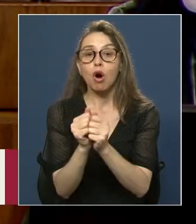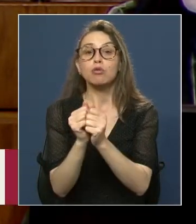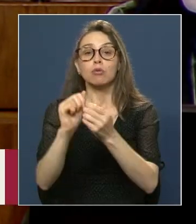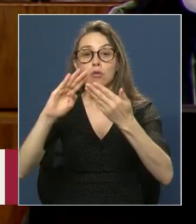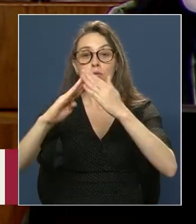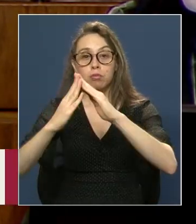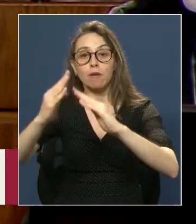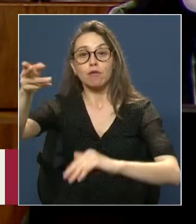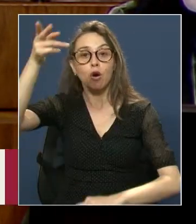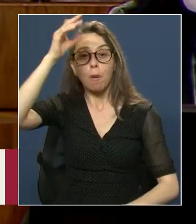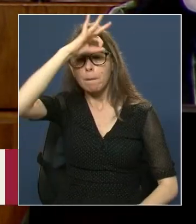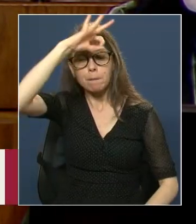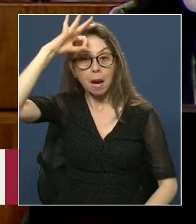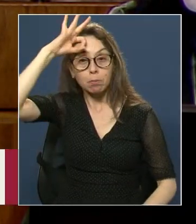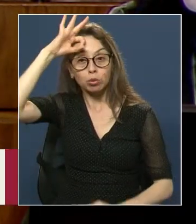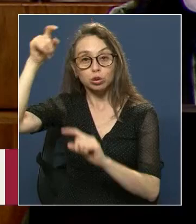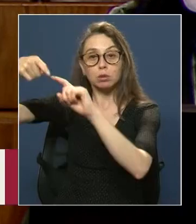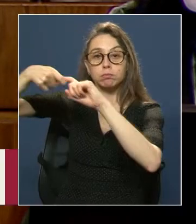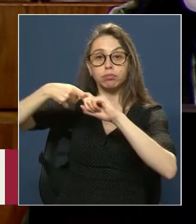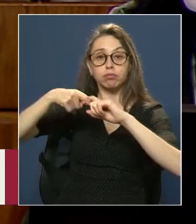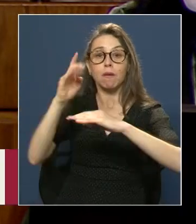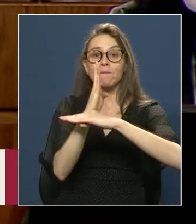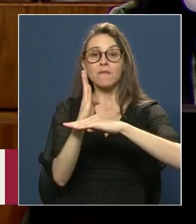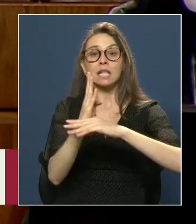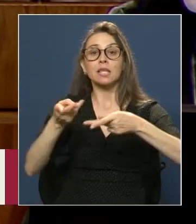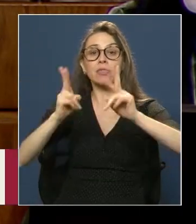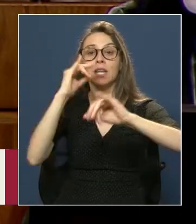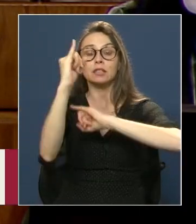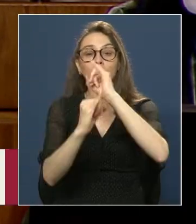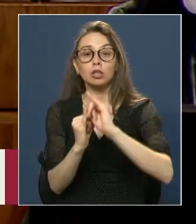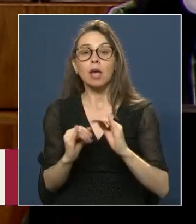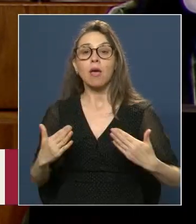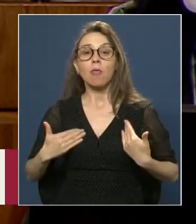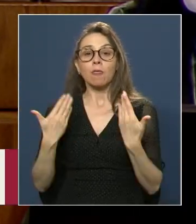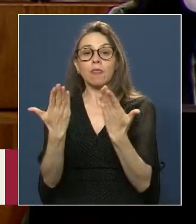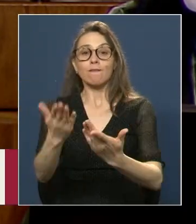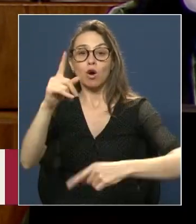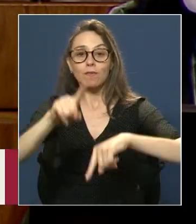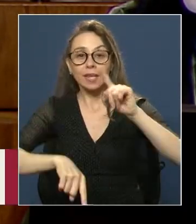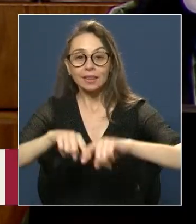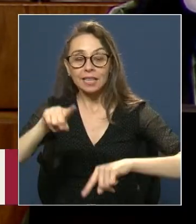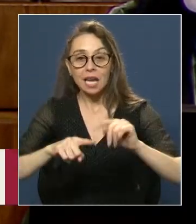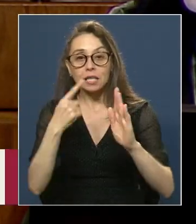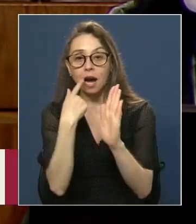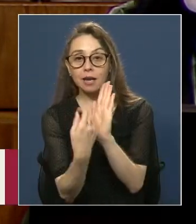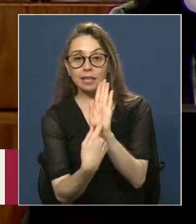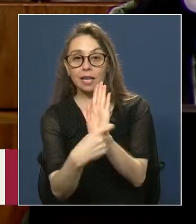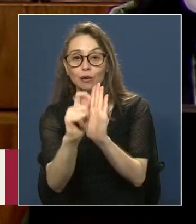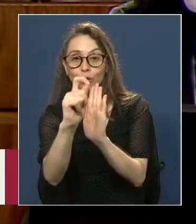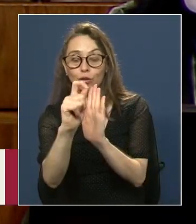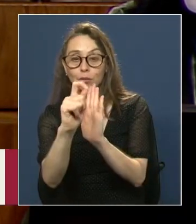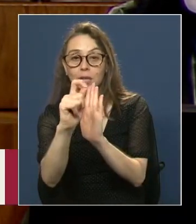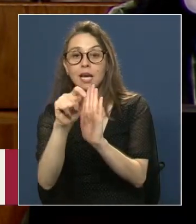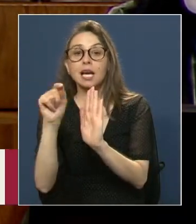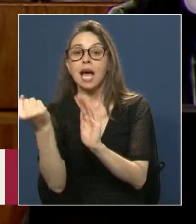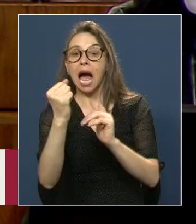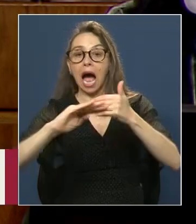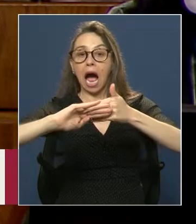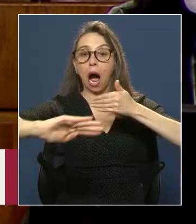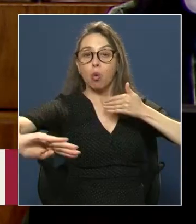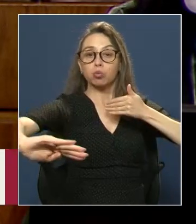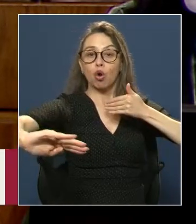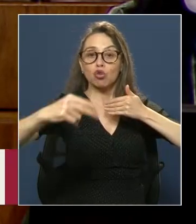mapuche, basada en el derecho internacional, que incluya la devolución de tierras y el reconocimiento de autonomía sobre